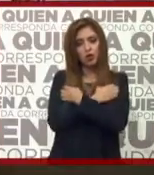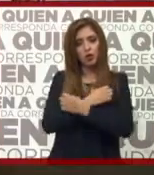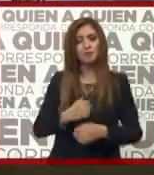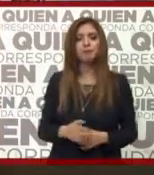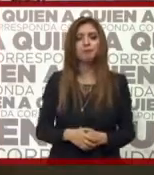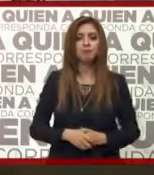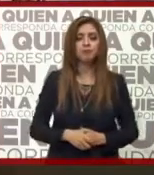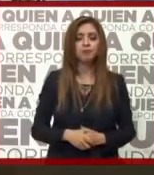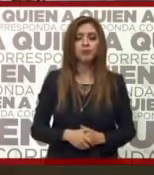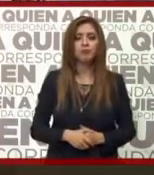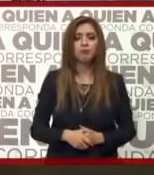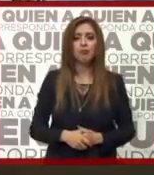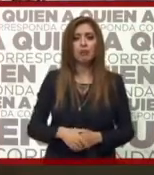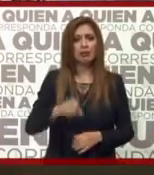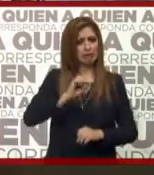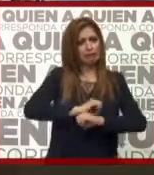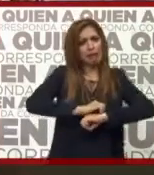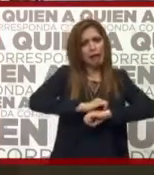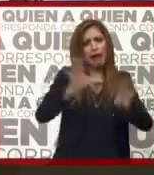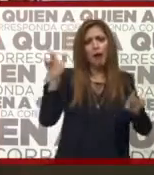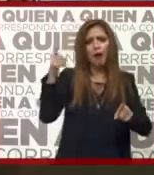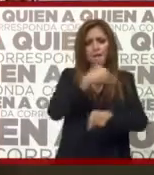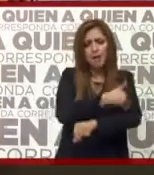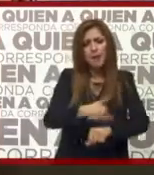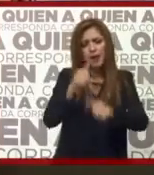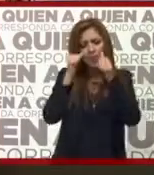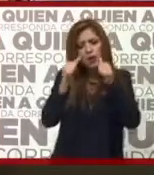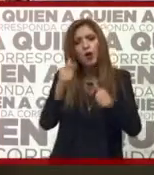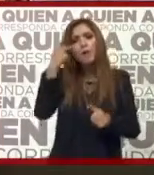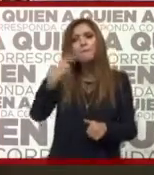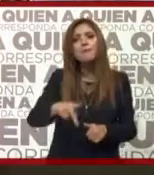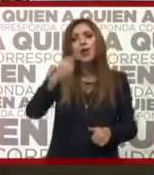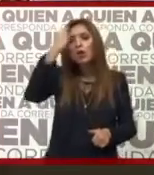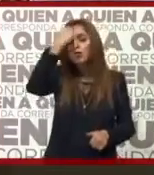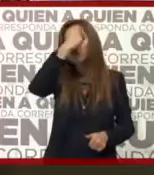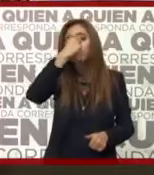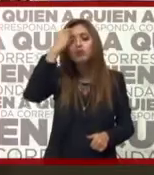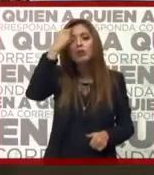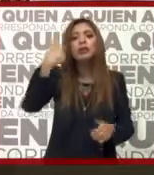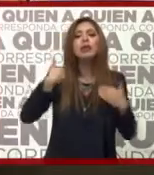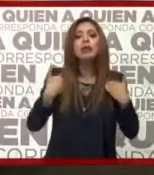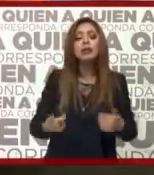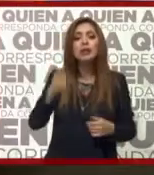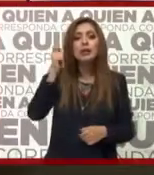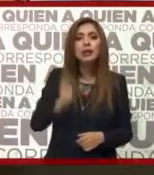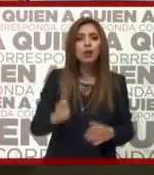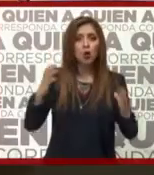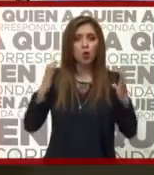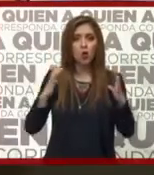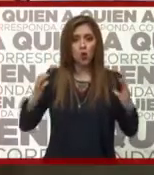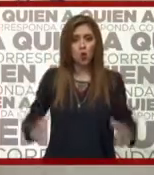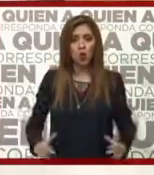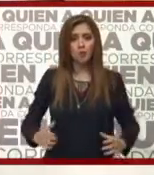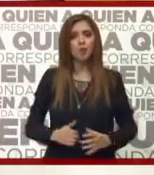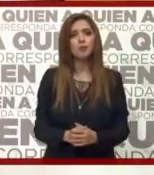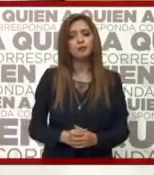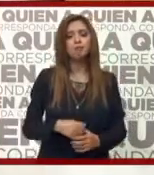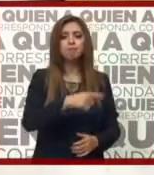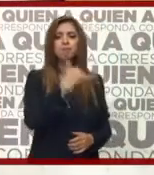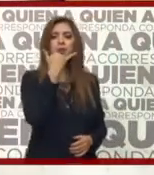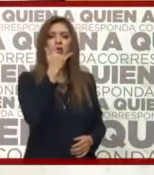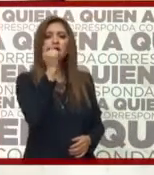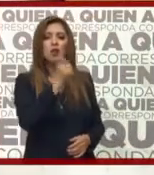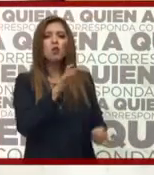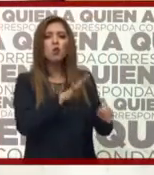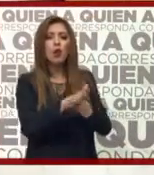la familia claro que tiene que ver con el entorno pero mucho tiene que ver con esta parte que físicamente nuestro color cual parte